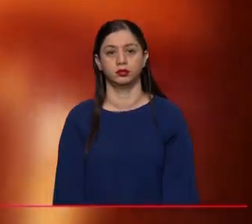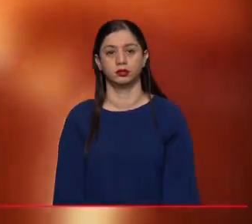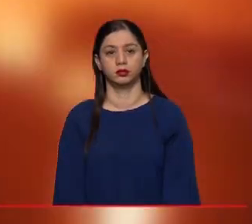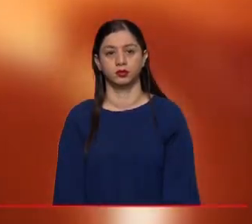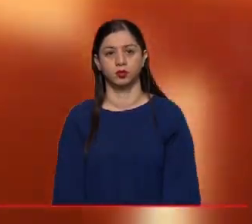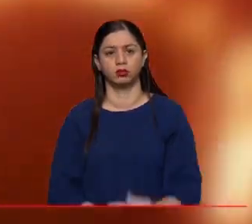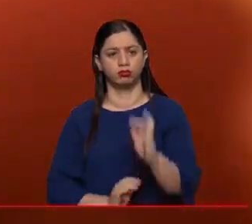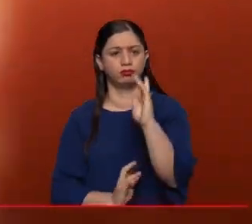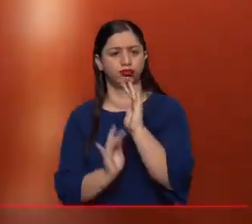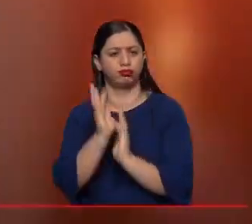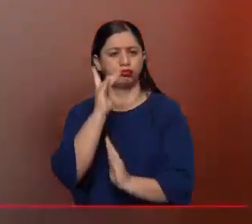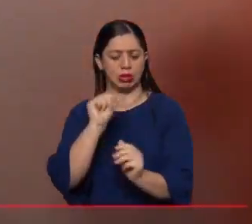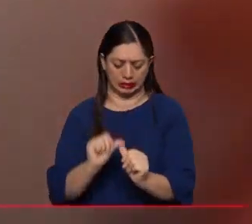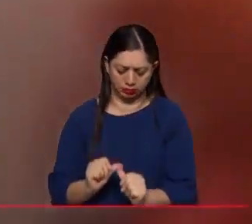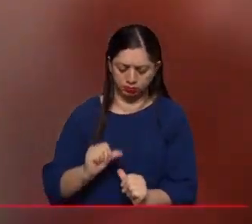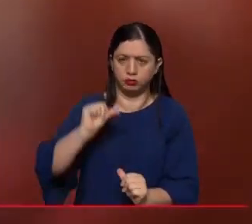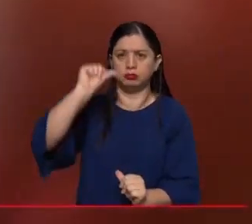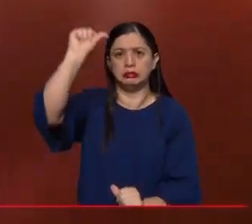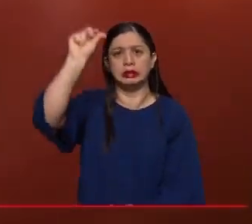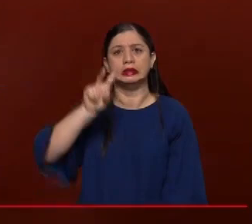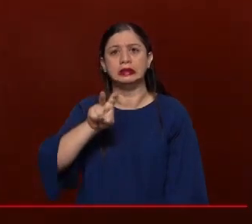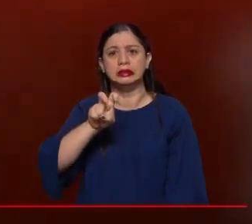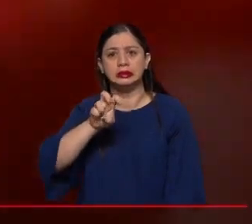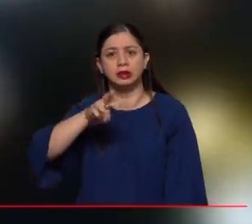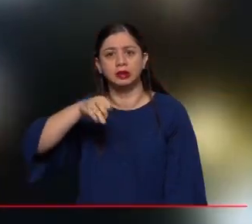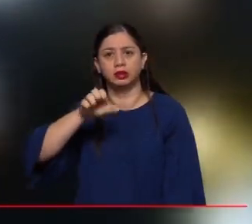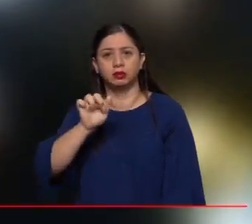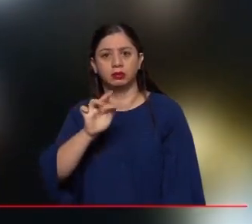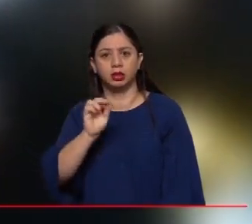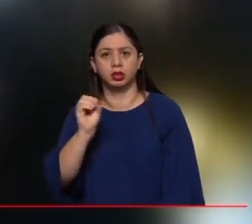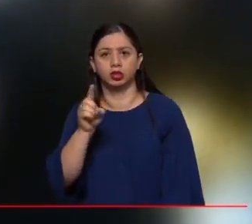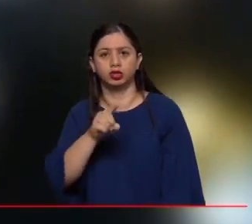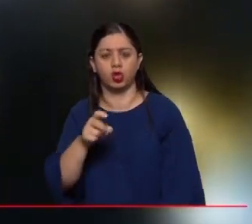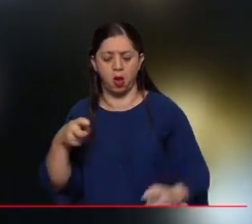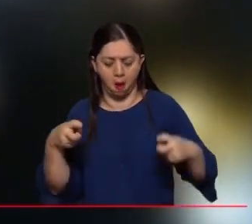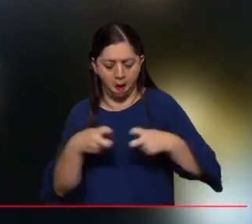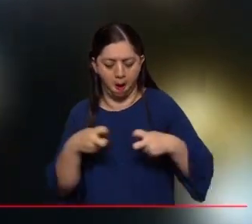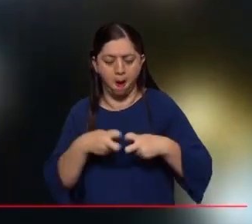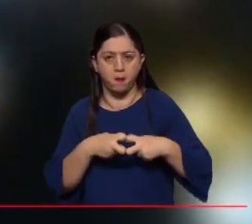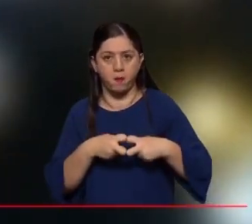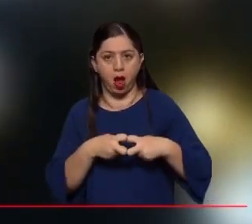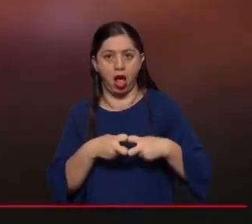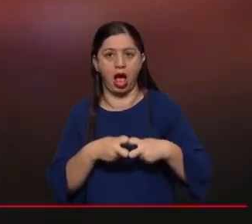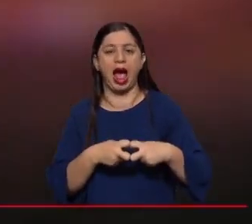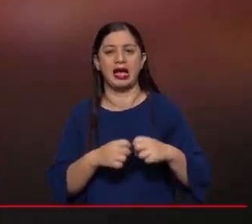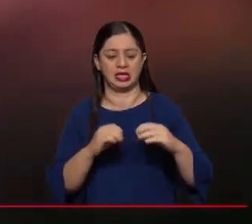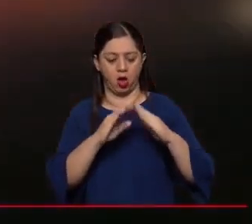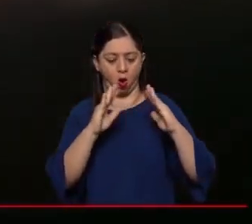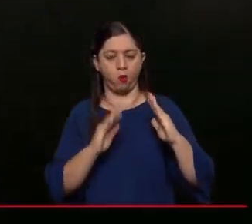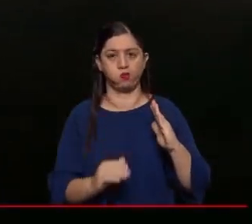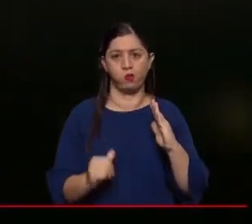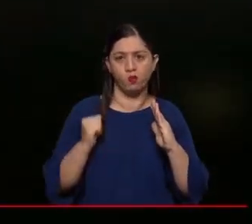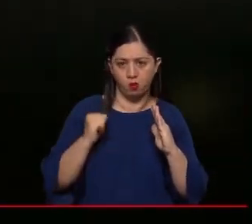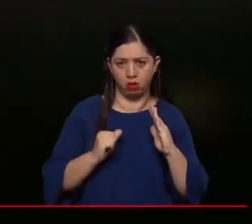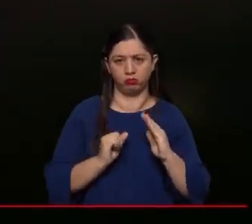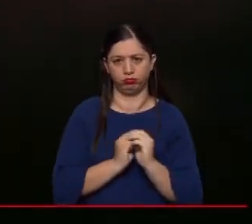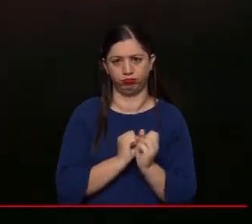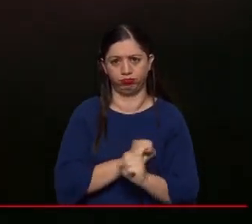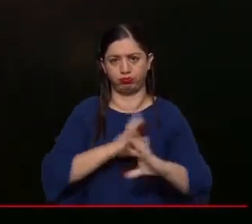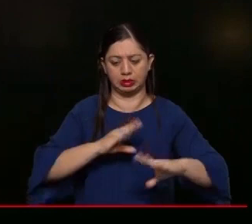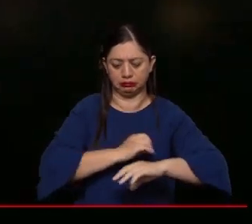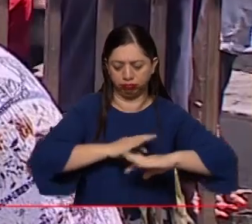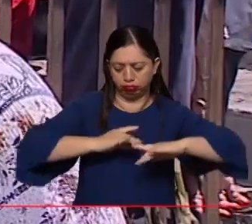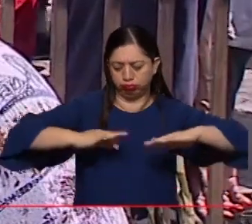las llamas que alcanzaban los 7 metros de altura iniciaron al parecer por un corto circuito en la parte posterior de uno de los predios y se propagaron